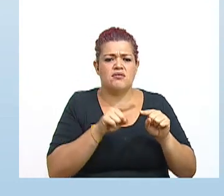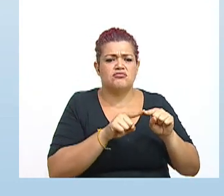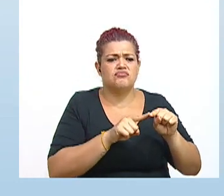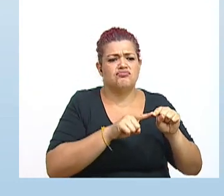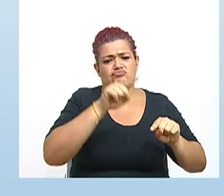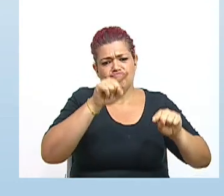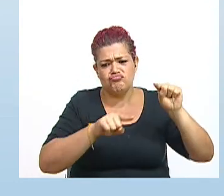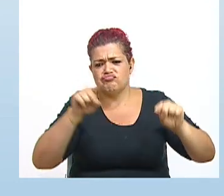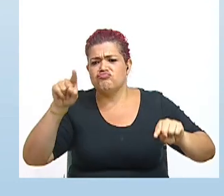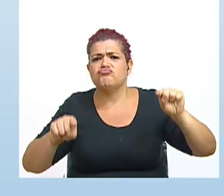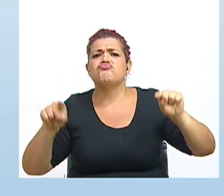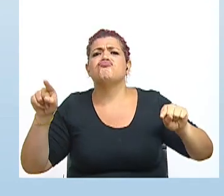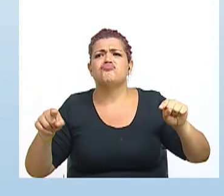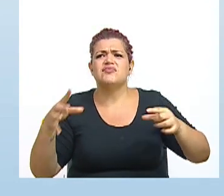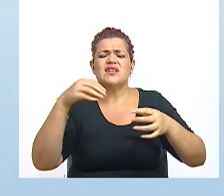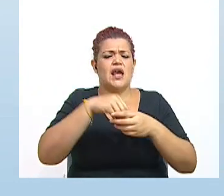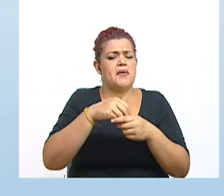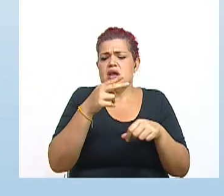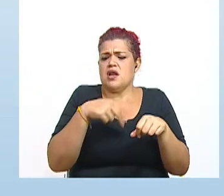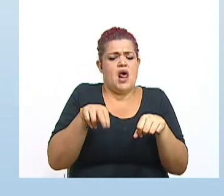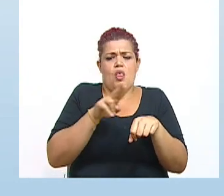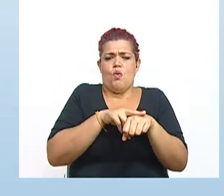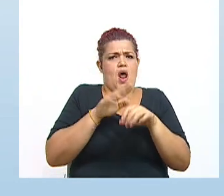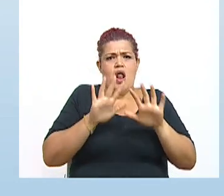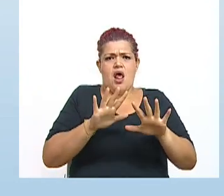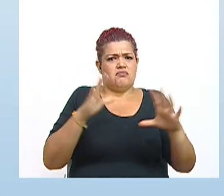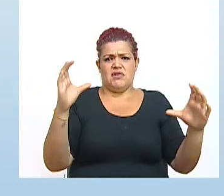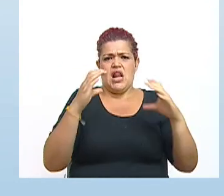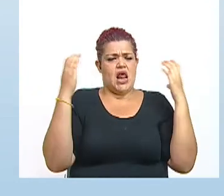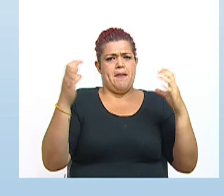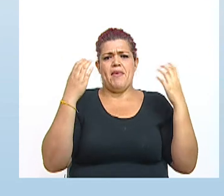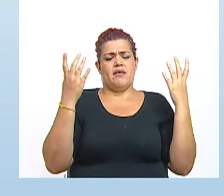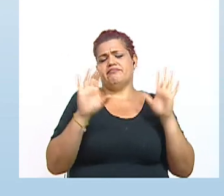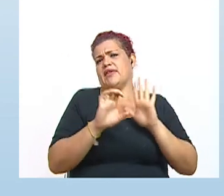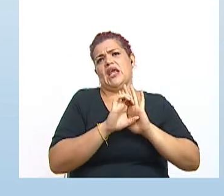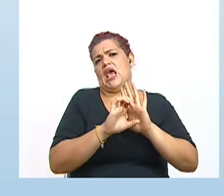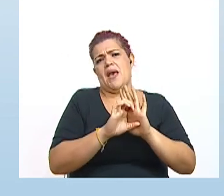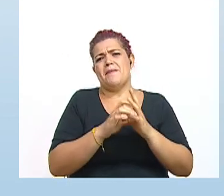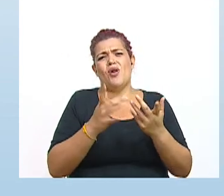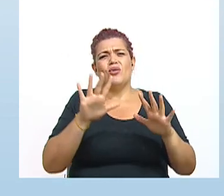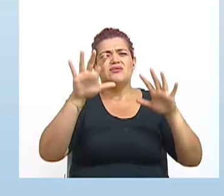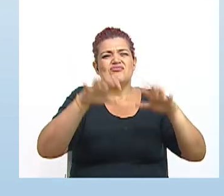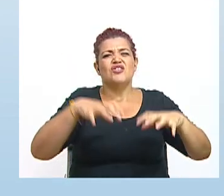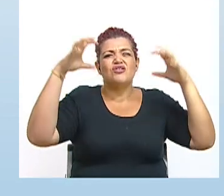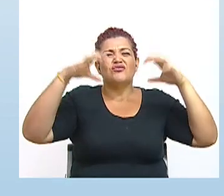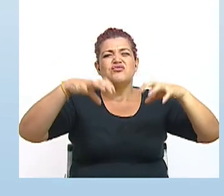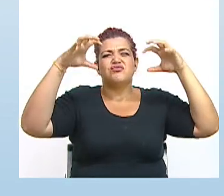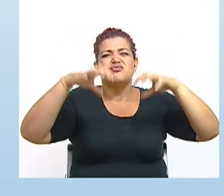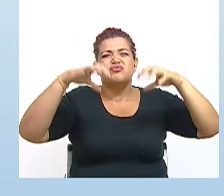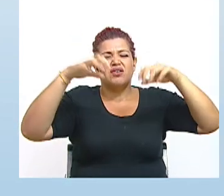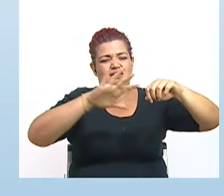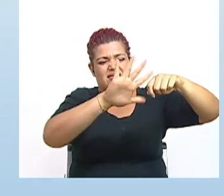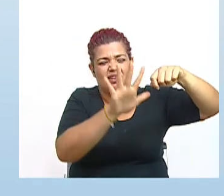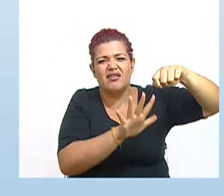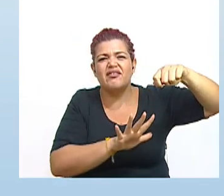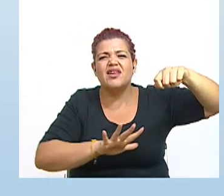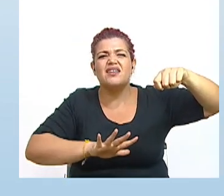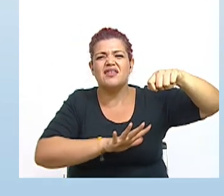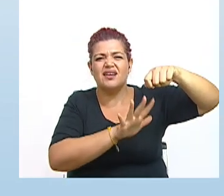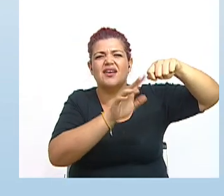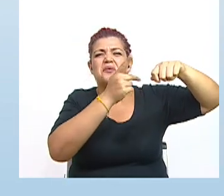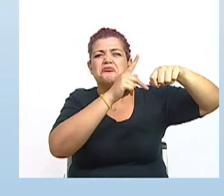interna, procesos internos naturales del sistema climático. Ejemplo, el fenómeno del Niño y toda su afectación a nivel